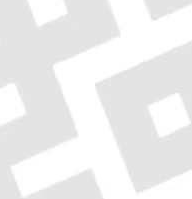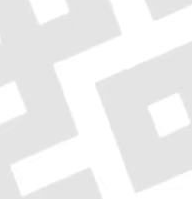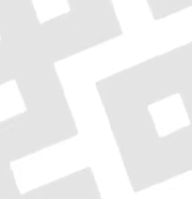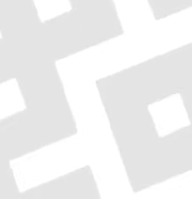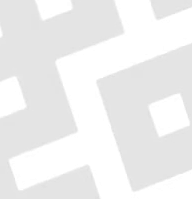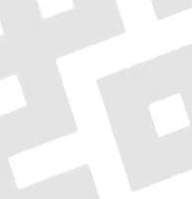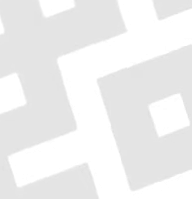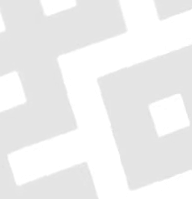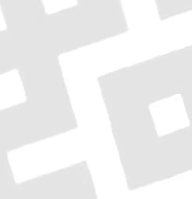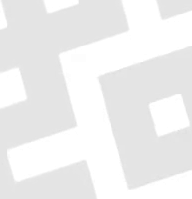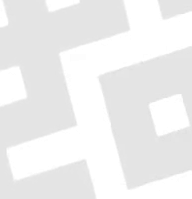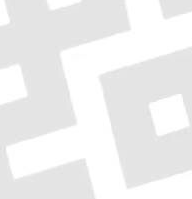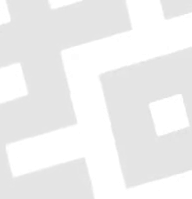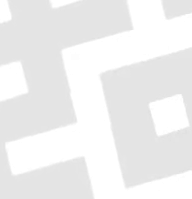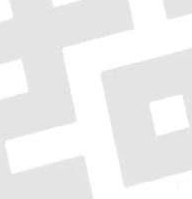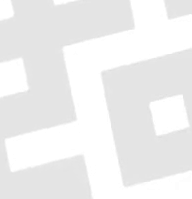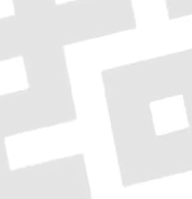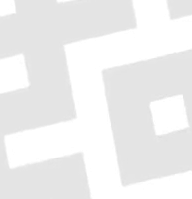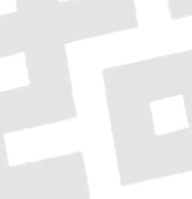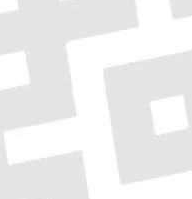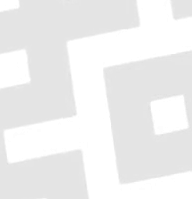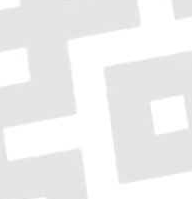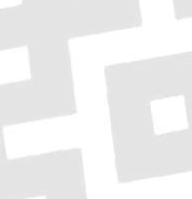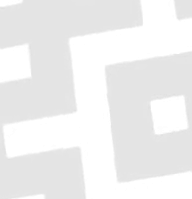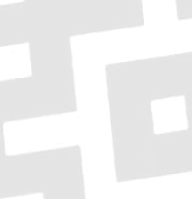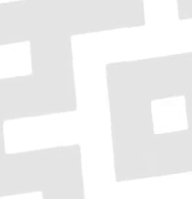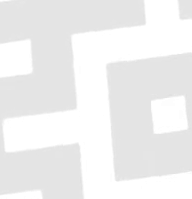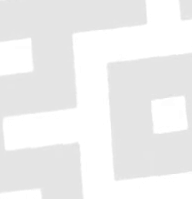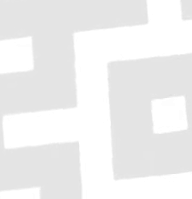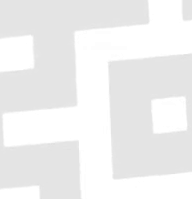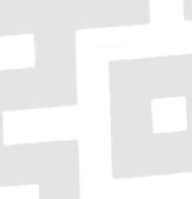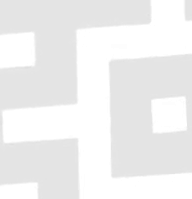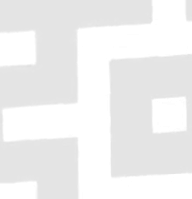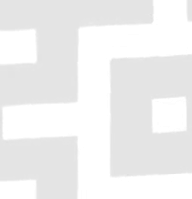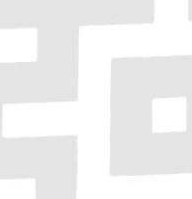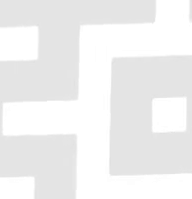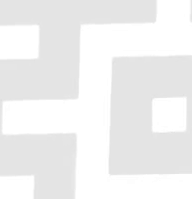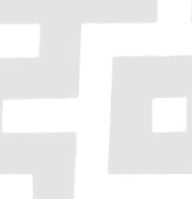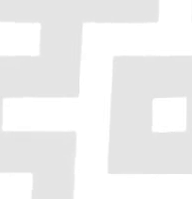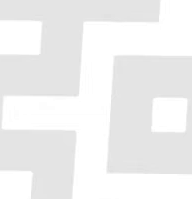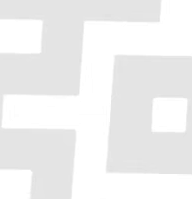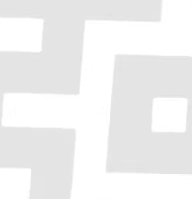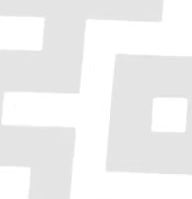Estrategia estatal contra el coronavirus. Actualización en Veracruz.